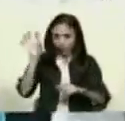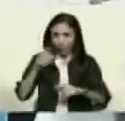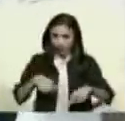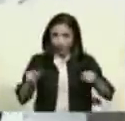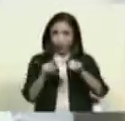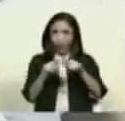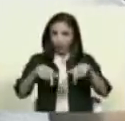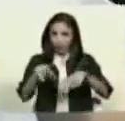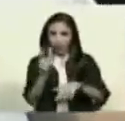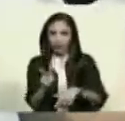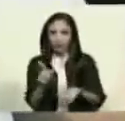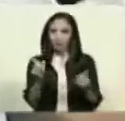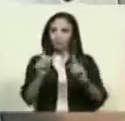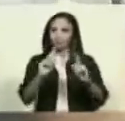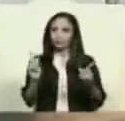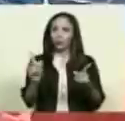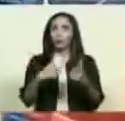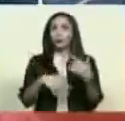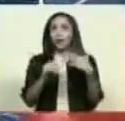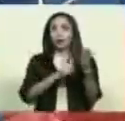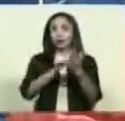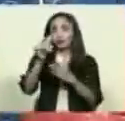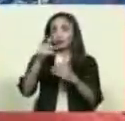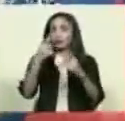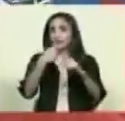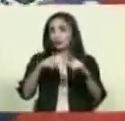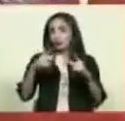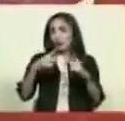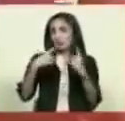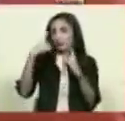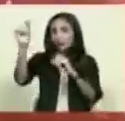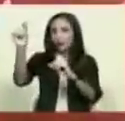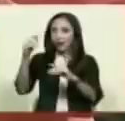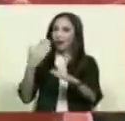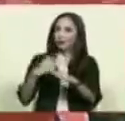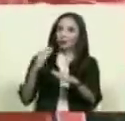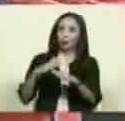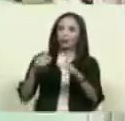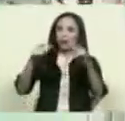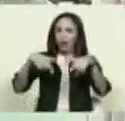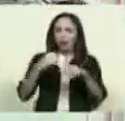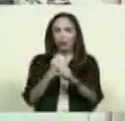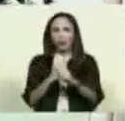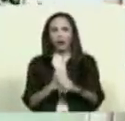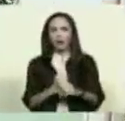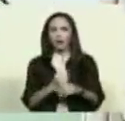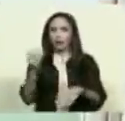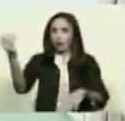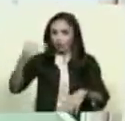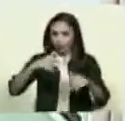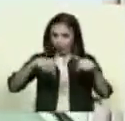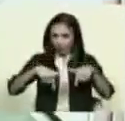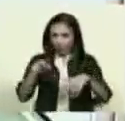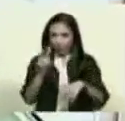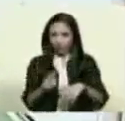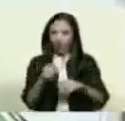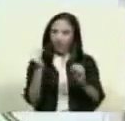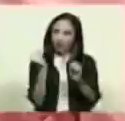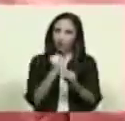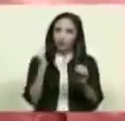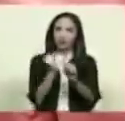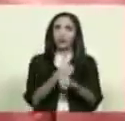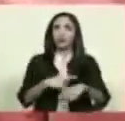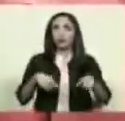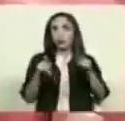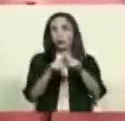esperamos. Al que se haya ido, lo esperamos con Chamba Juvenil. Que venga a trabajar, que venga a estudiar, que venga a prosperar.